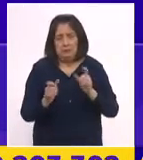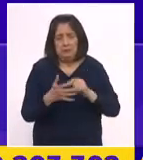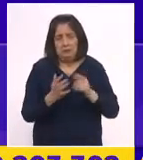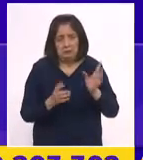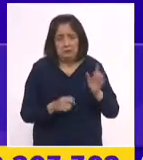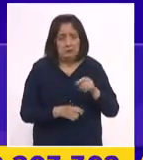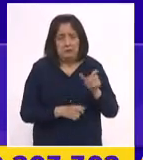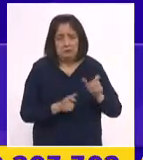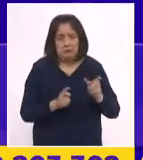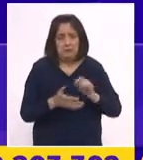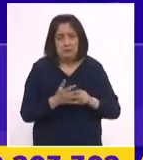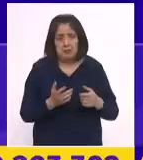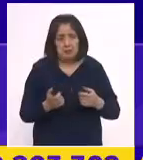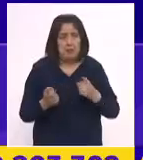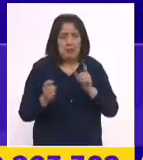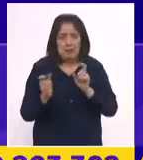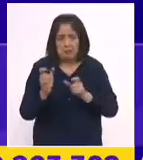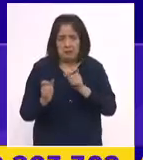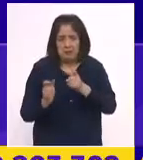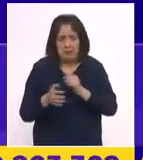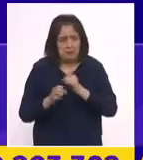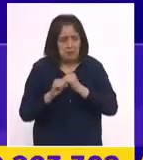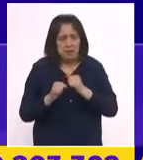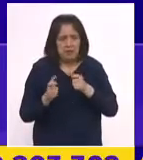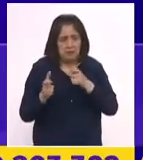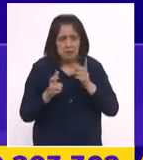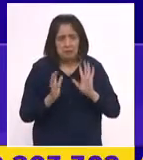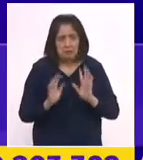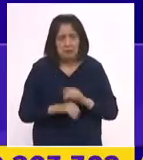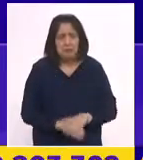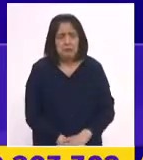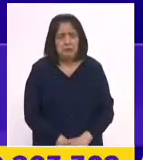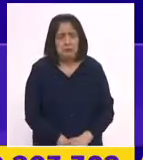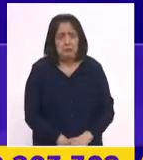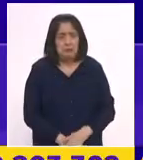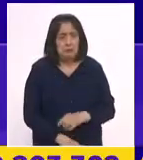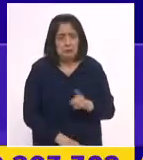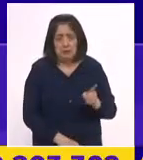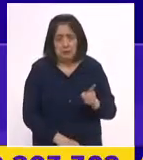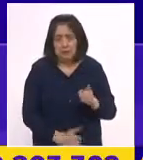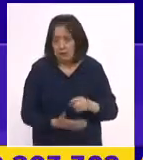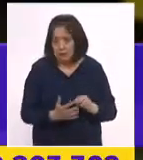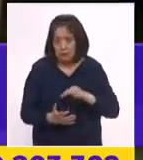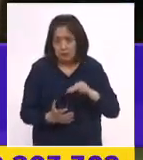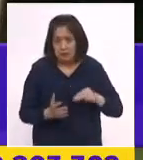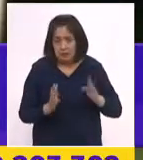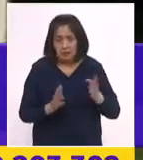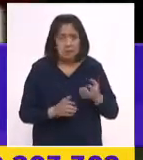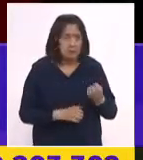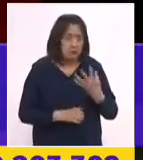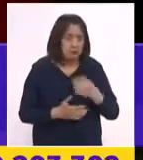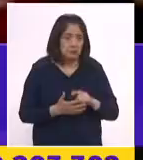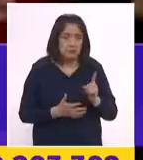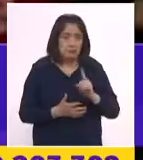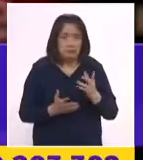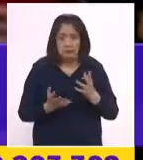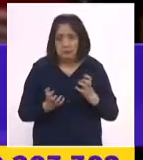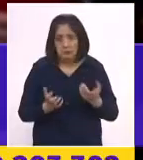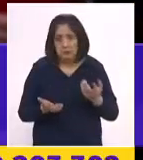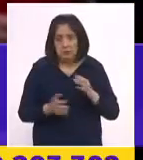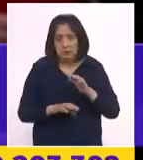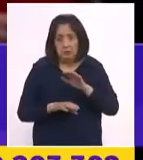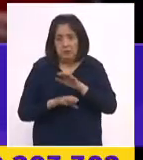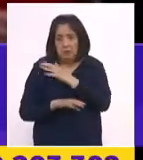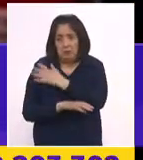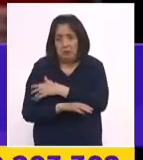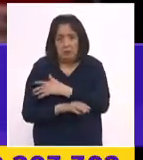Algunos incluso increpan al personal de seguridad del ministro. El canciller en su descargo indicó que no intentó tener un privilegio